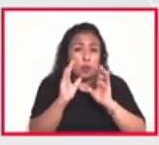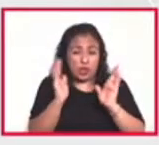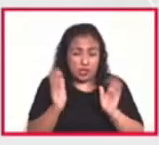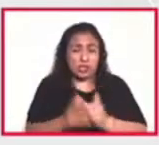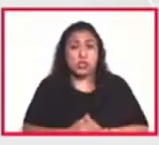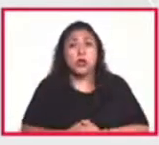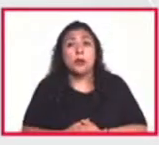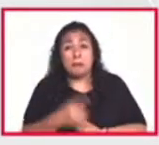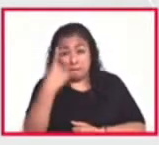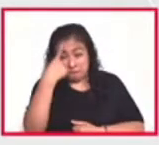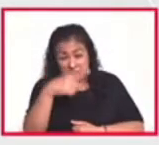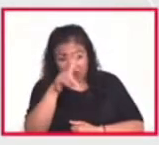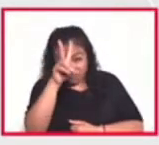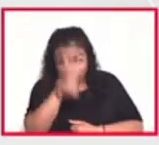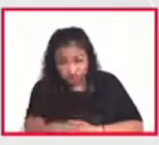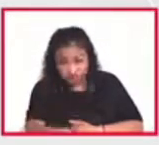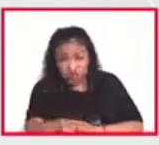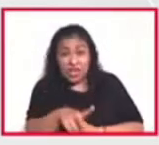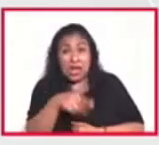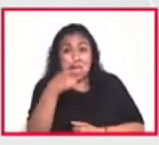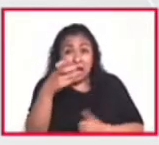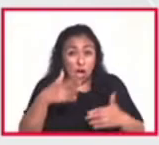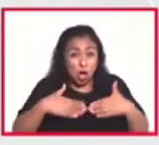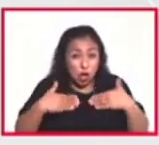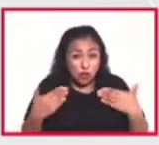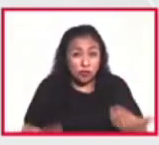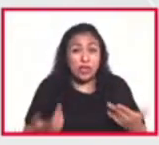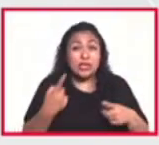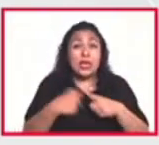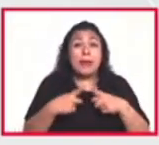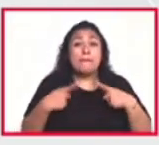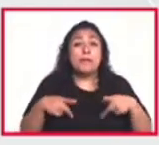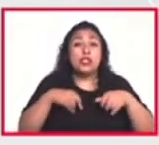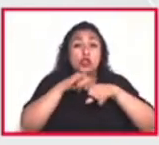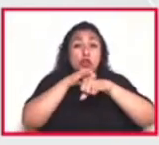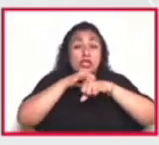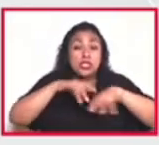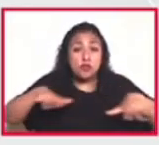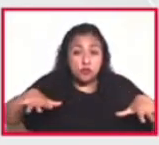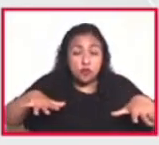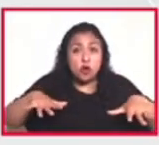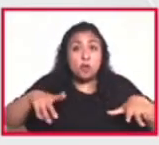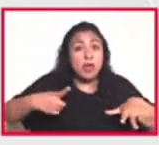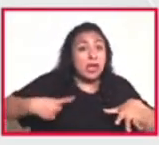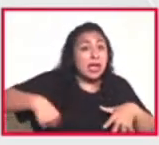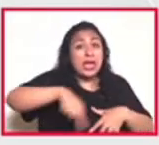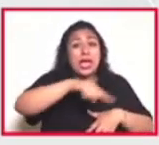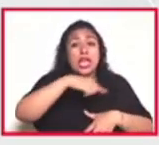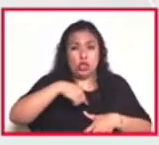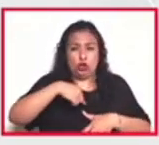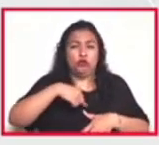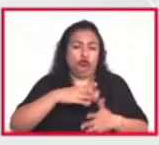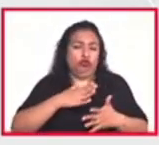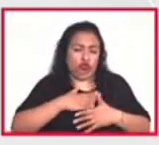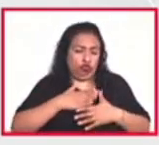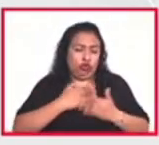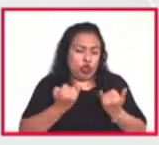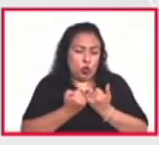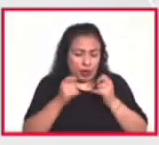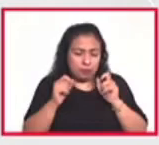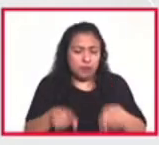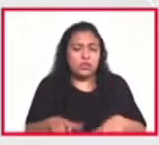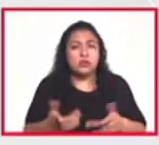la veracidad es que los informantes se sitúen o nos situemos en